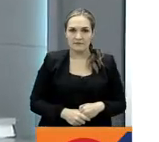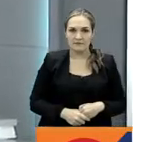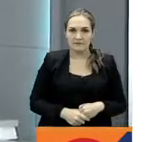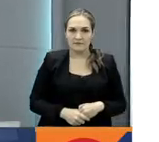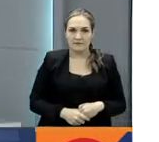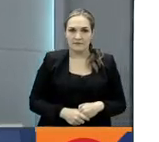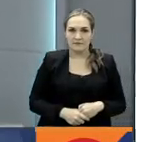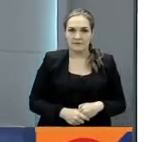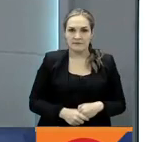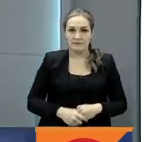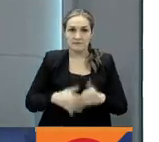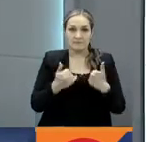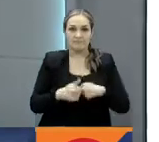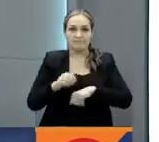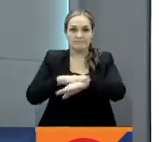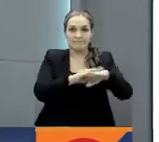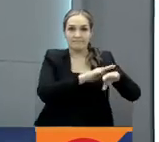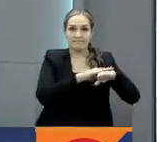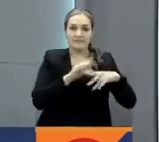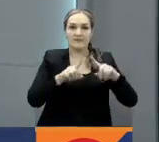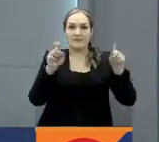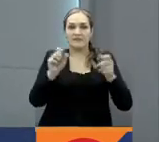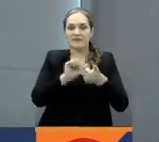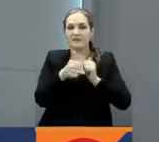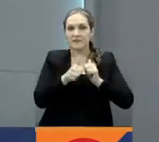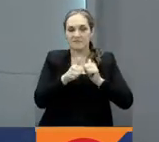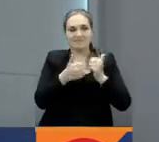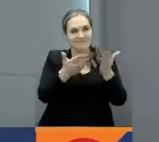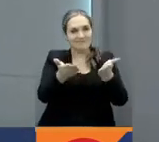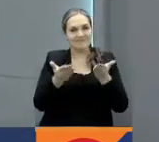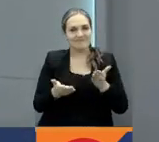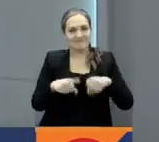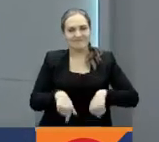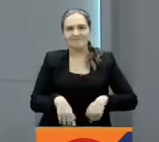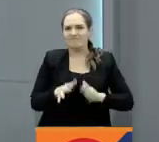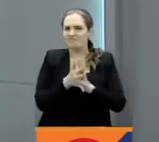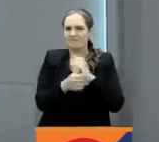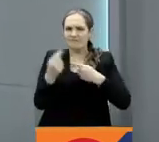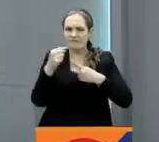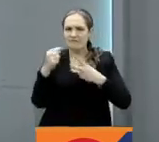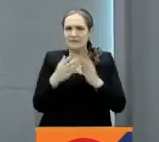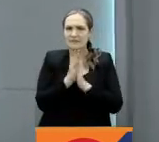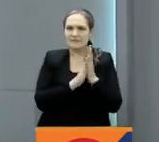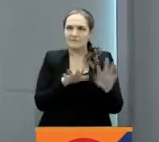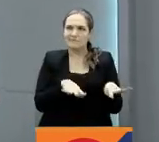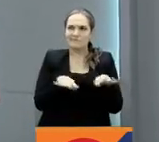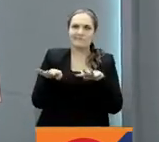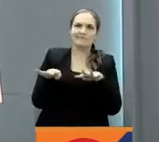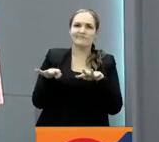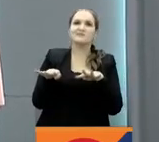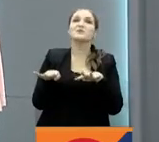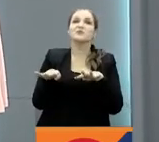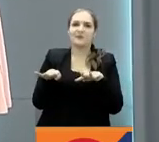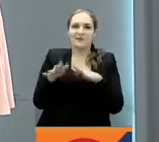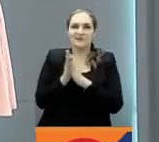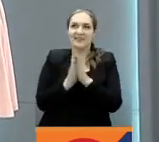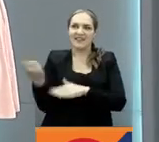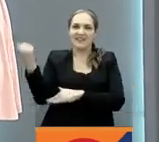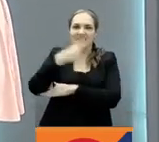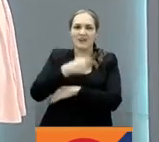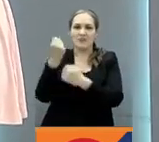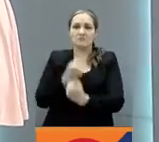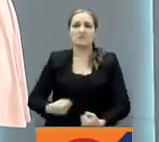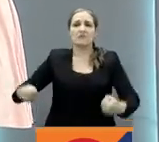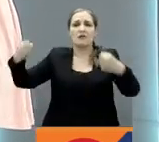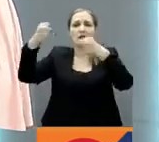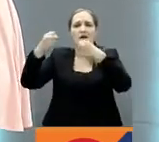Llegó el momento de compartir con ustedes la actualidad deportiva, así que bienvenidos. Hay muchísima expectativa porque genera la jornada de hoy de Champions